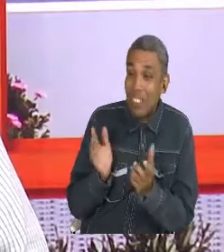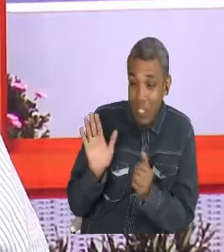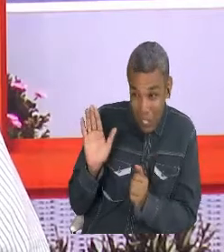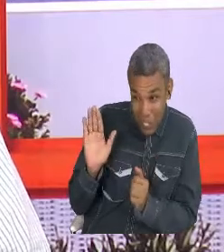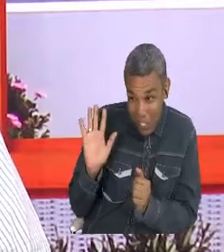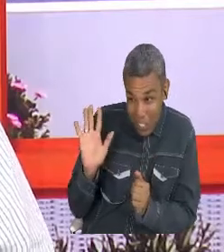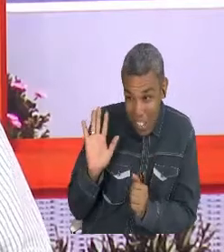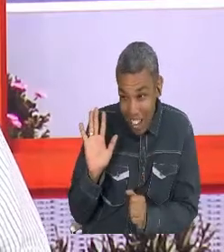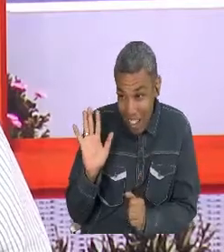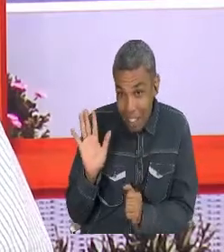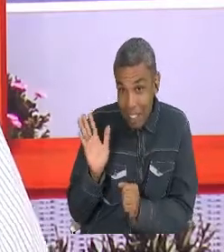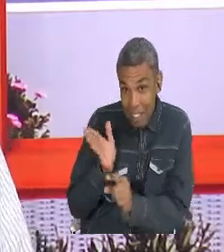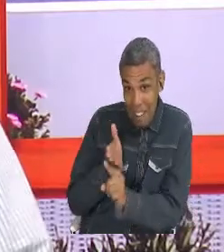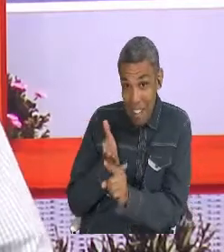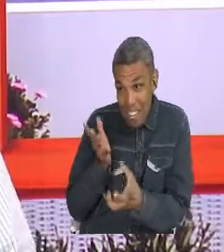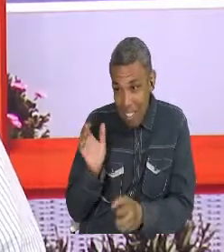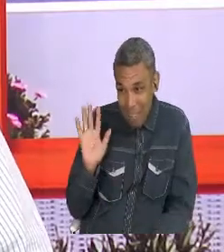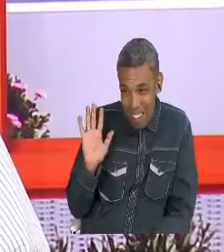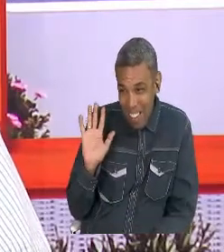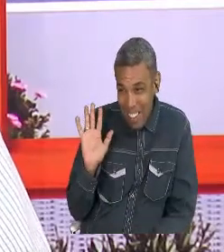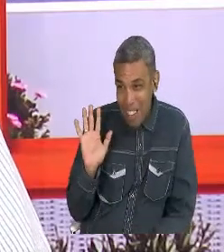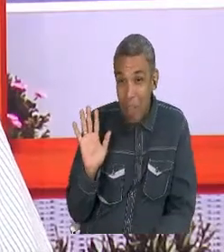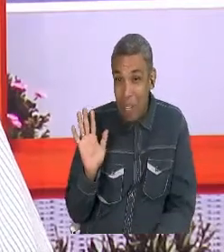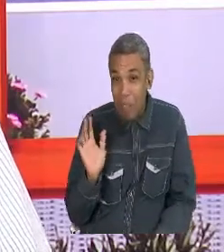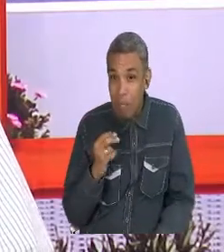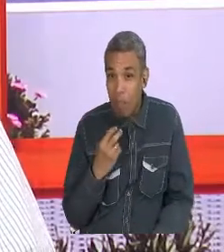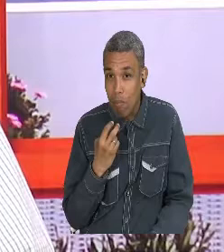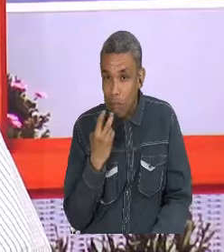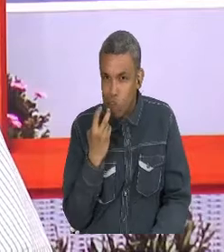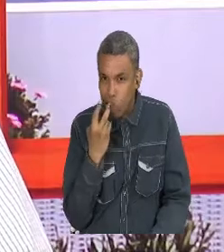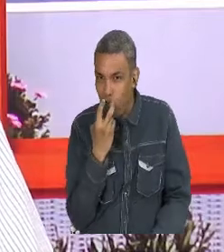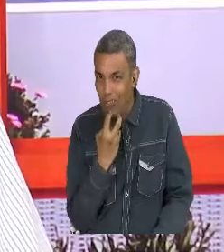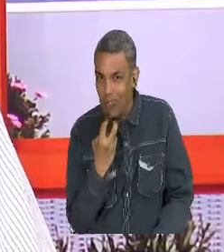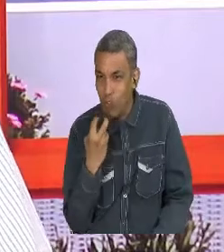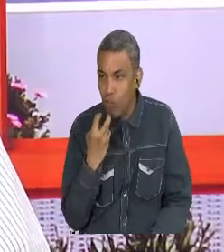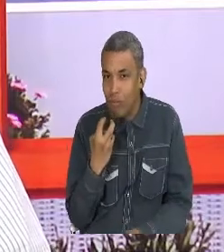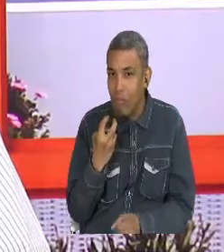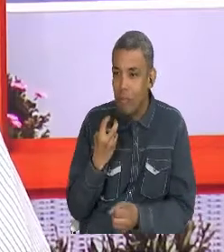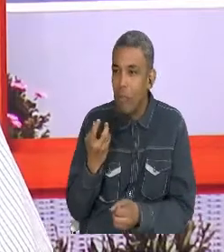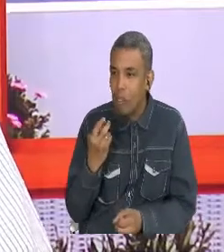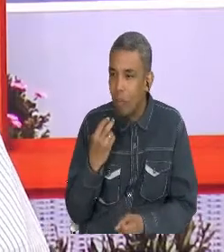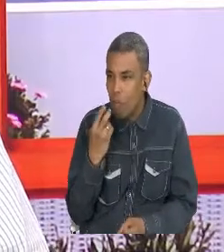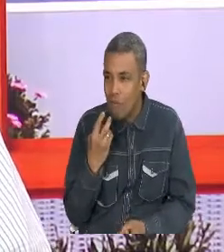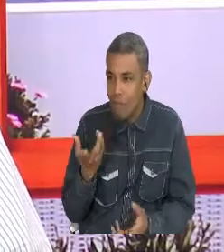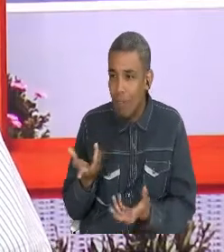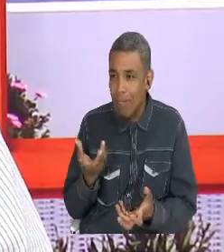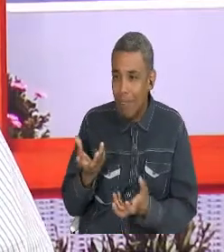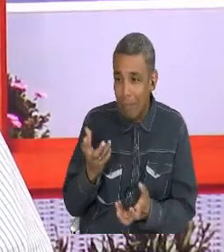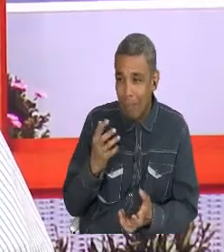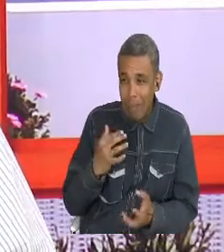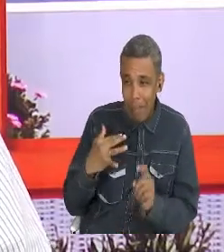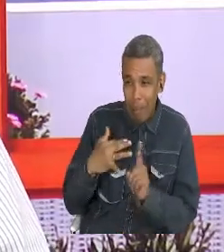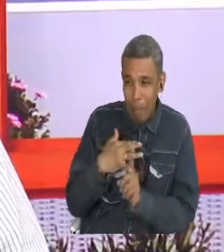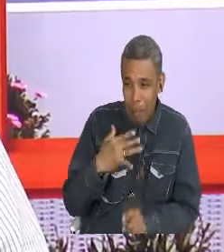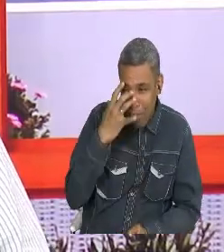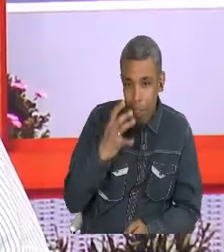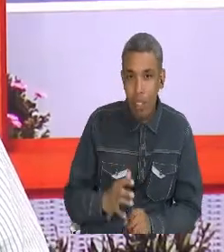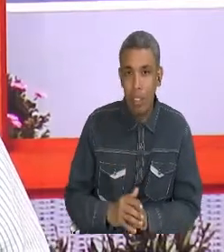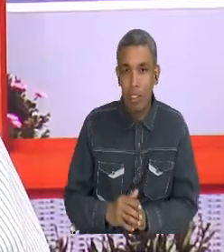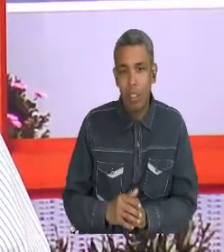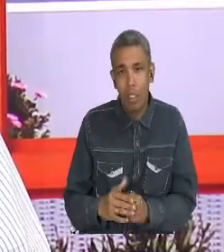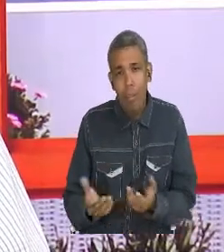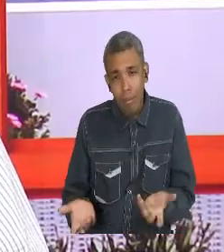¿sí? tan cosas tan simples como eso, ¿sí? Ir a buscar trabajo. ¿Por qué debo contratarlo? Porque tengo una necesidad imperativa de